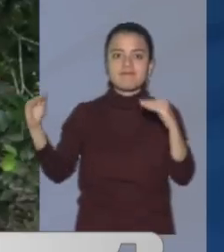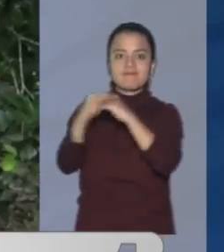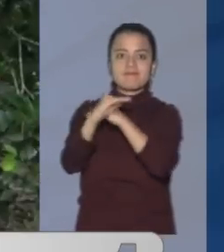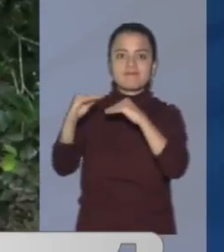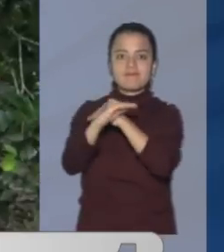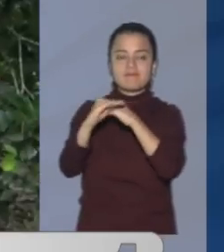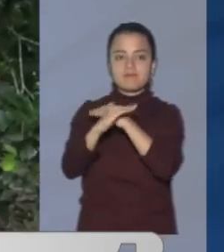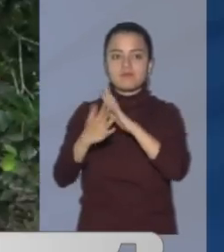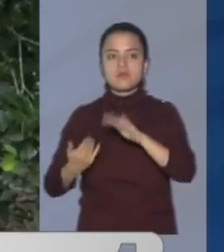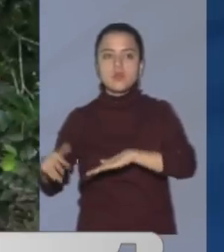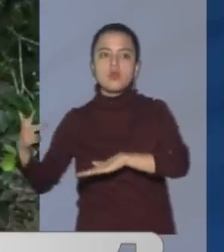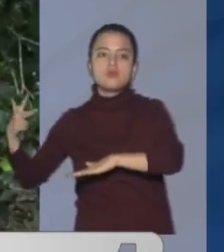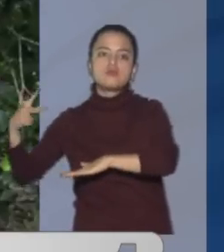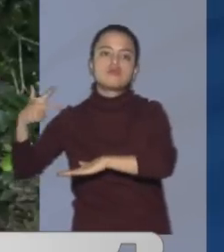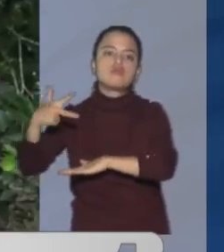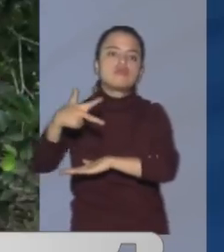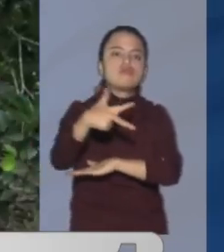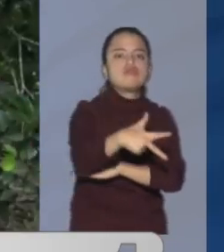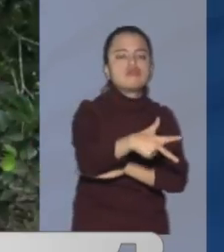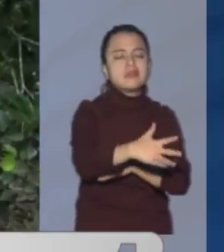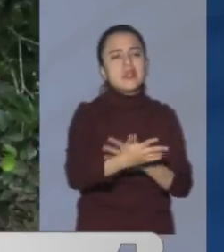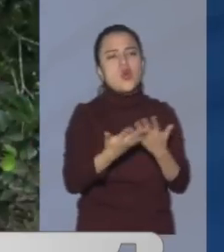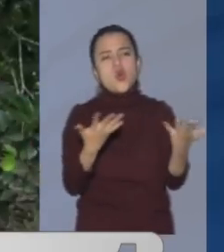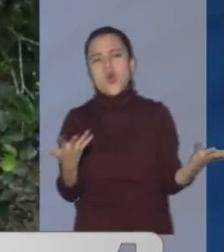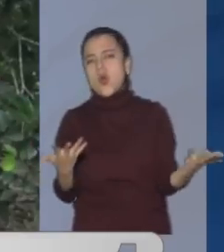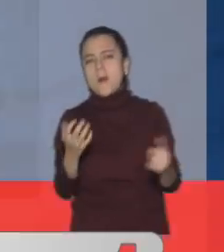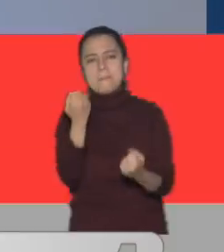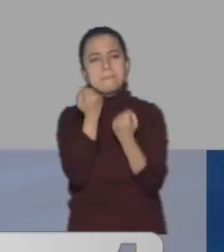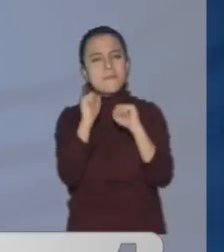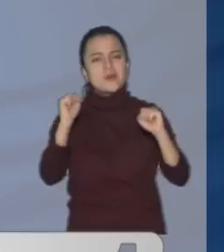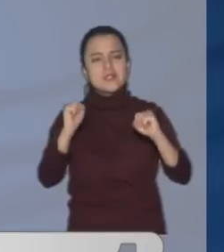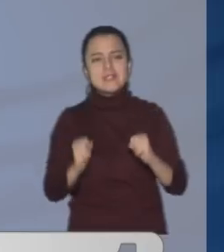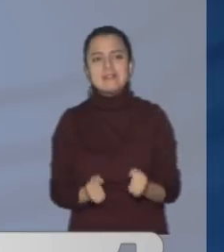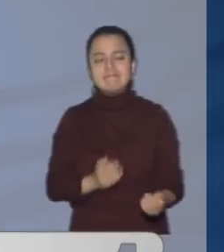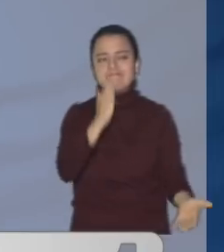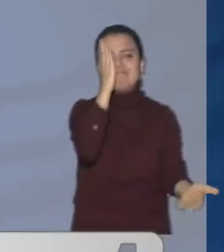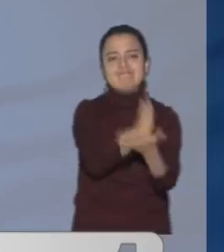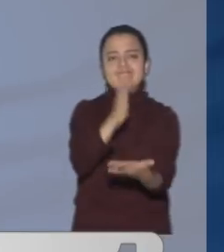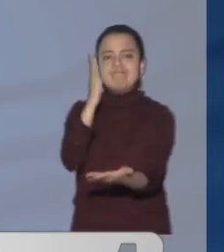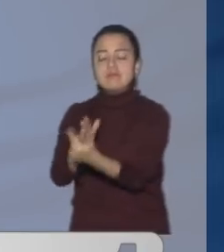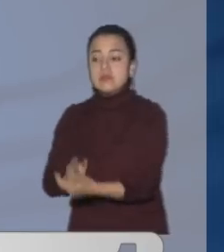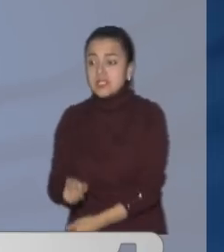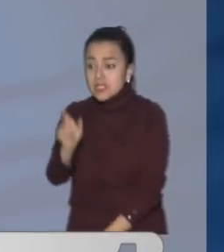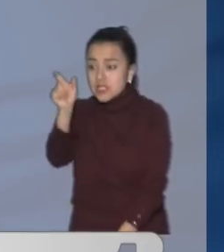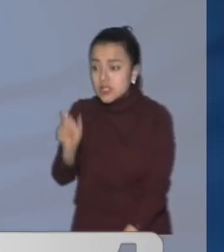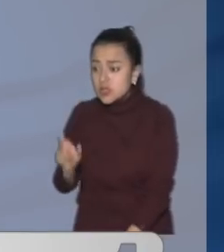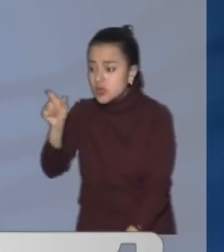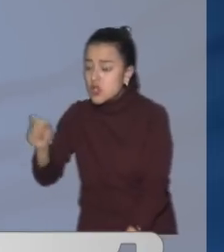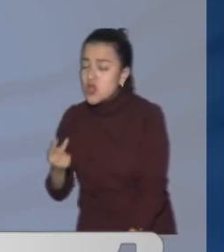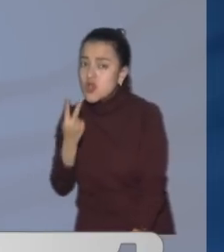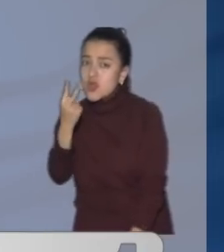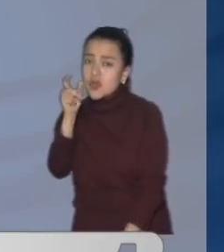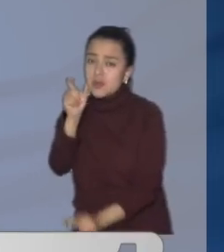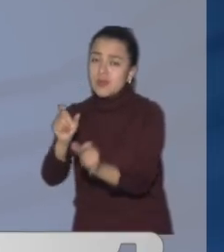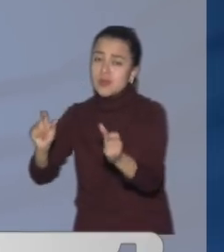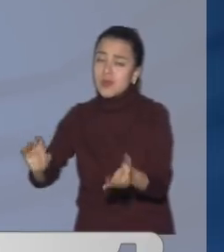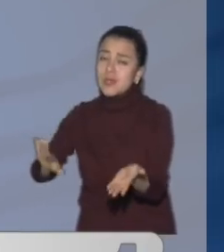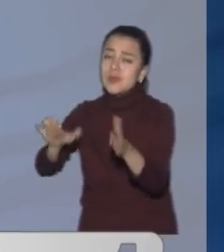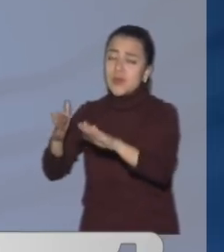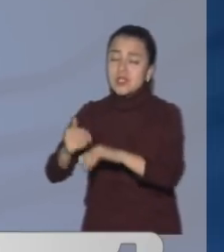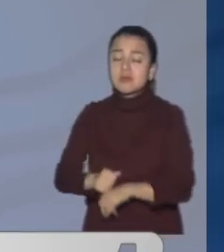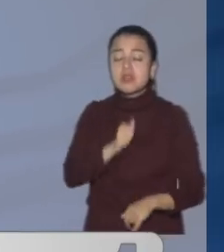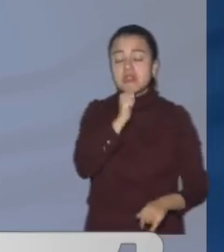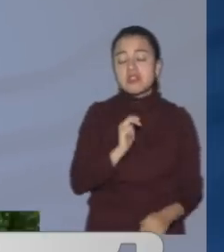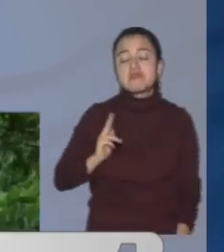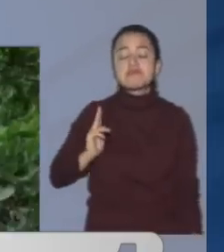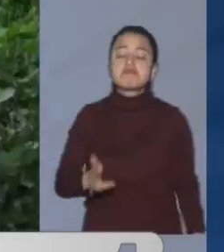en sus puentes, en todo el sector rural. Lamentablemente la noticia de dos personas muertas que resultaron sepultadas por una luz de